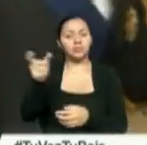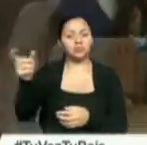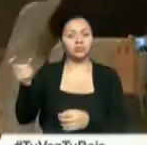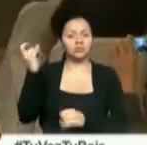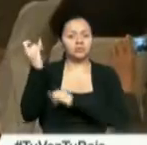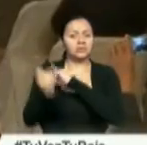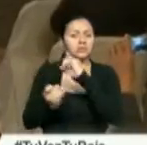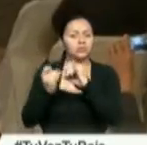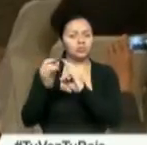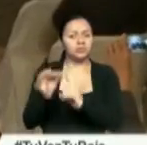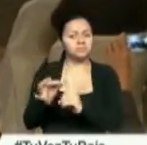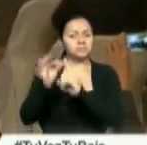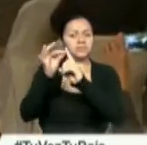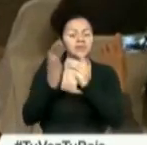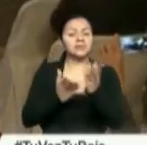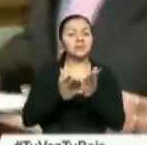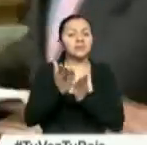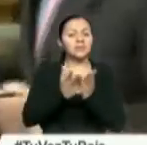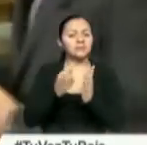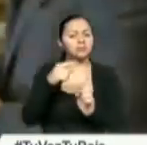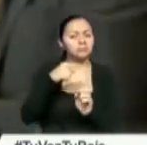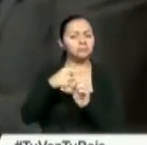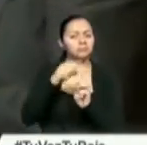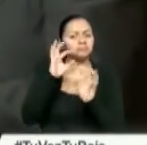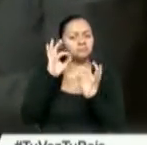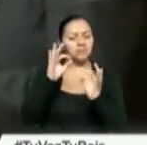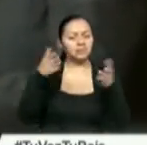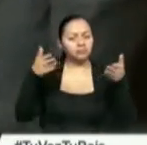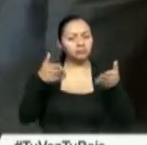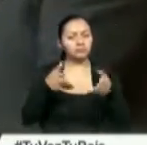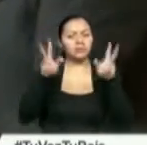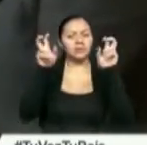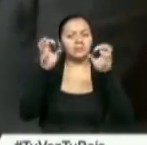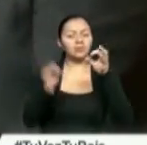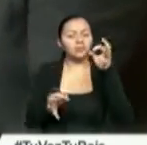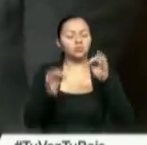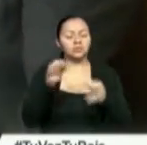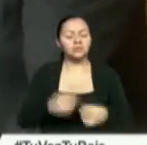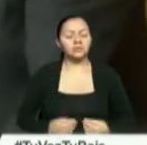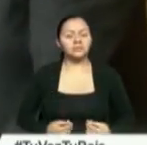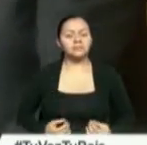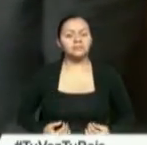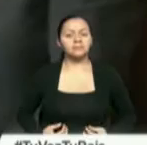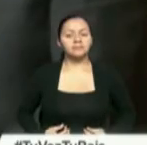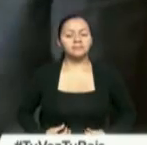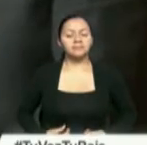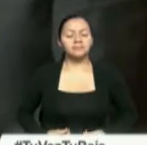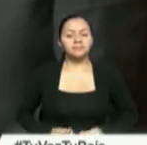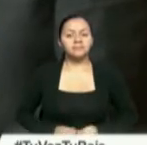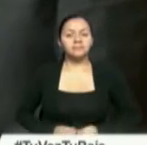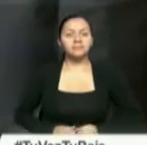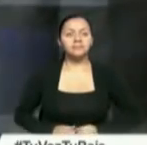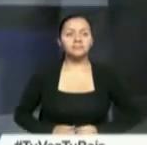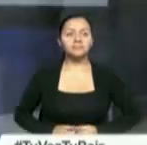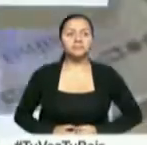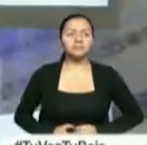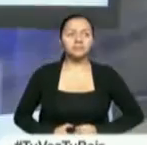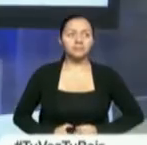por los servicios extraordinarios a favor de la justicia cristina pavón noticiero ciudadano